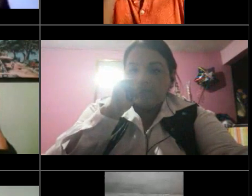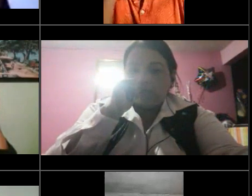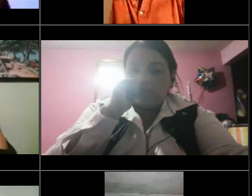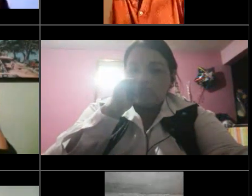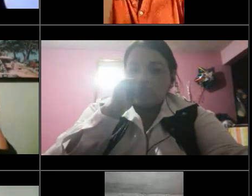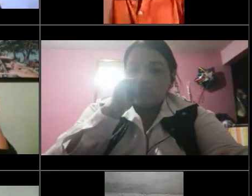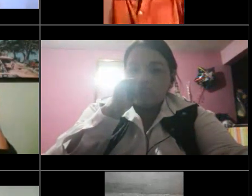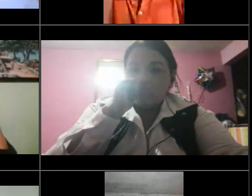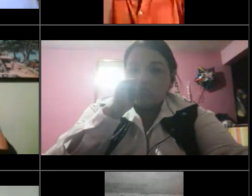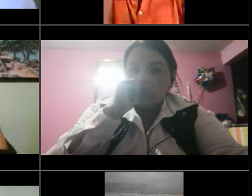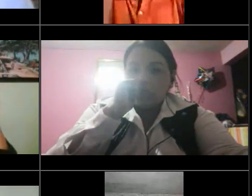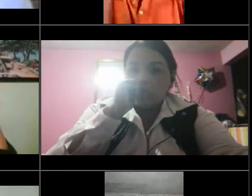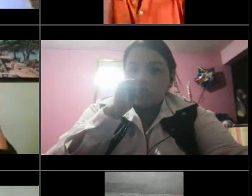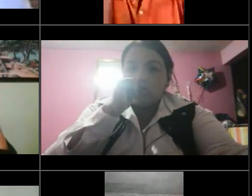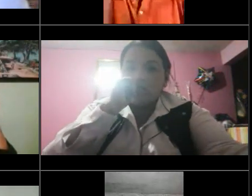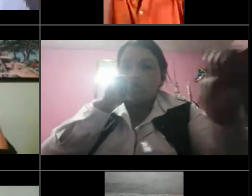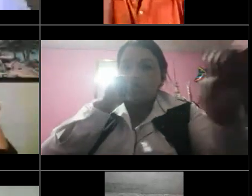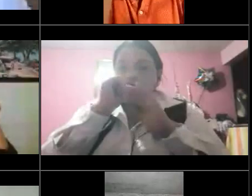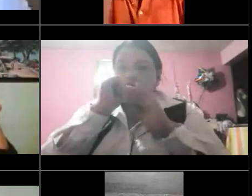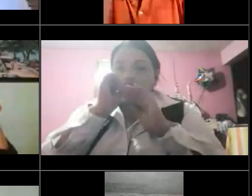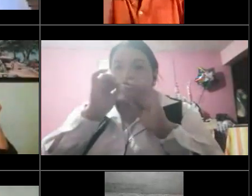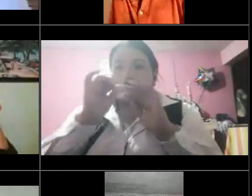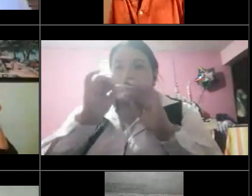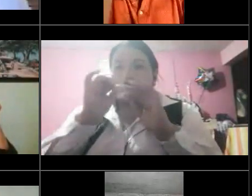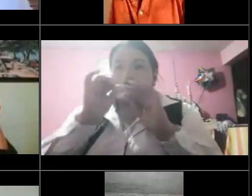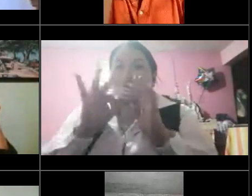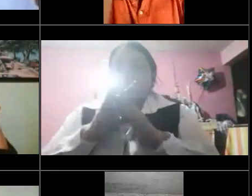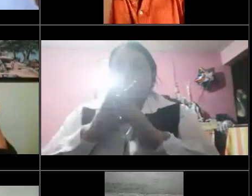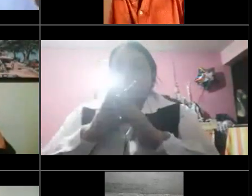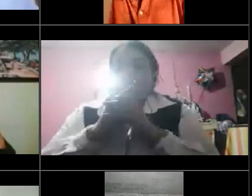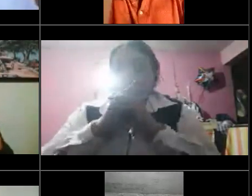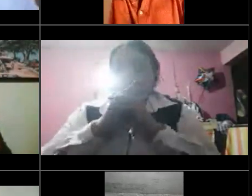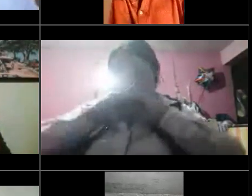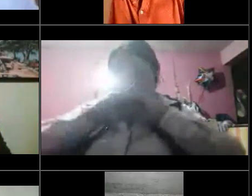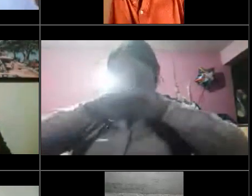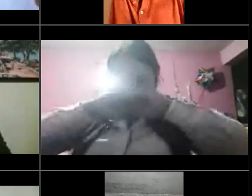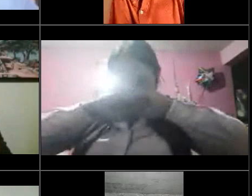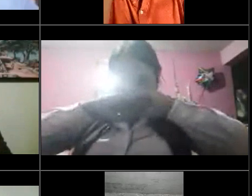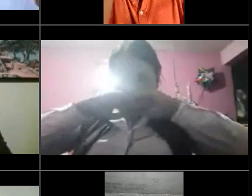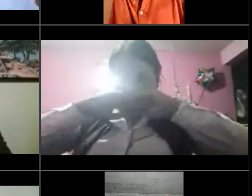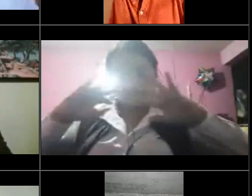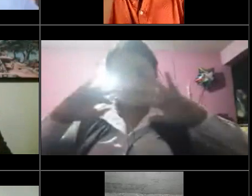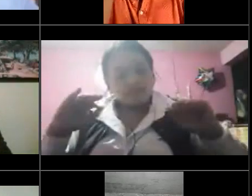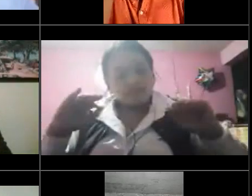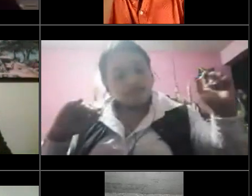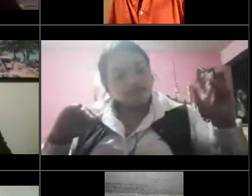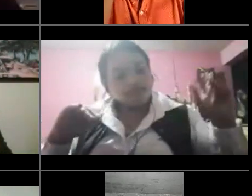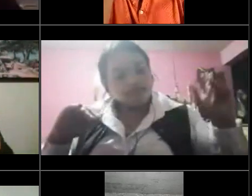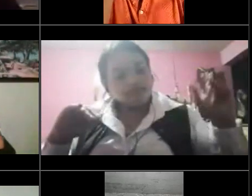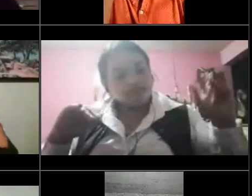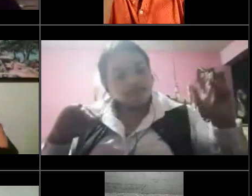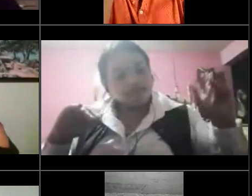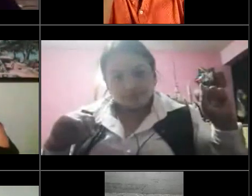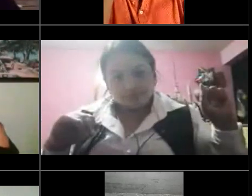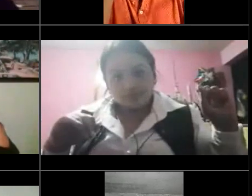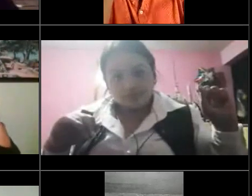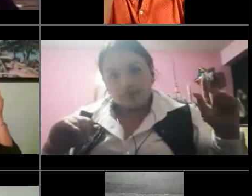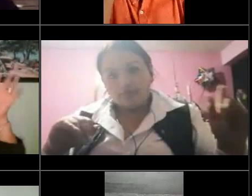Vicente, ¿con qué manos se sintieron más cómodas? ¿Con el derecho, con la mano derecha o con la mano izquierda?